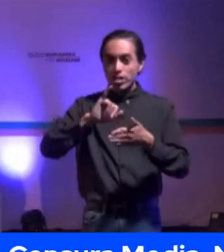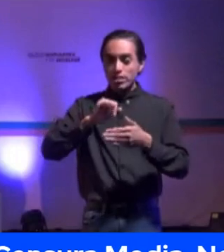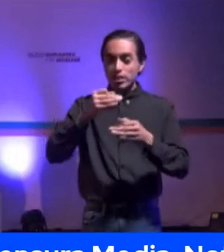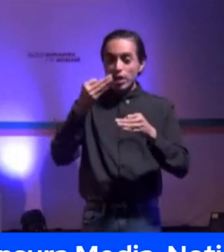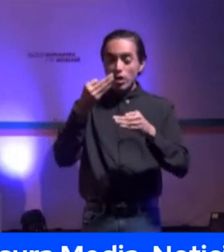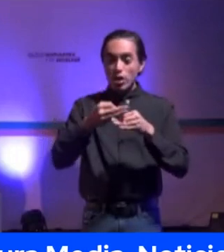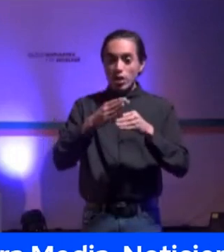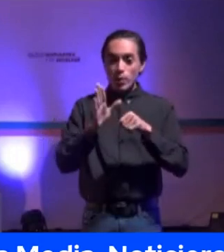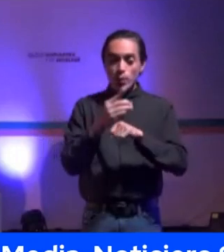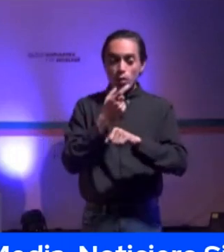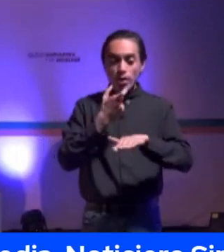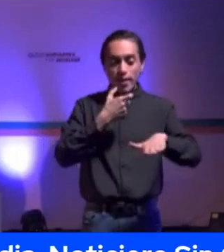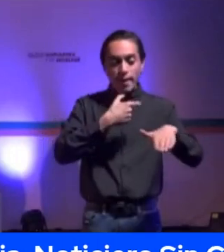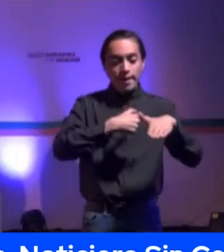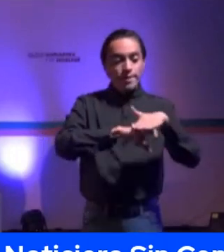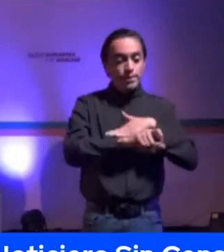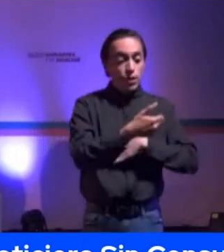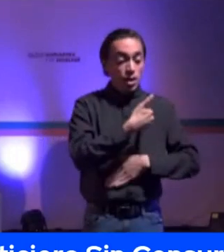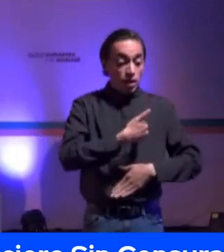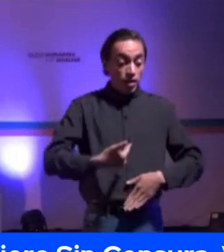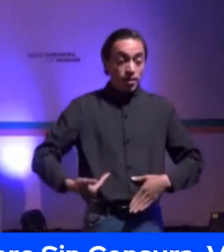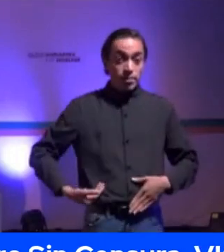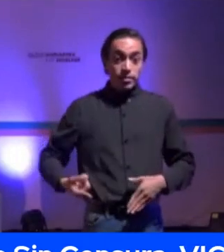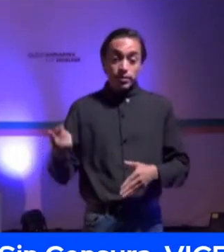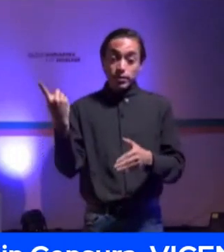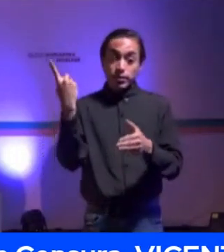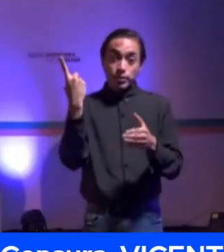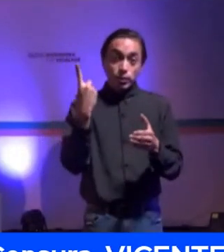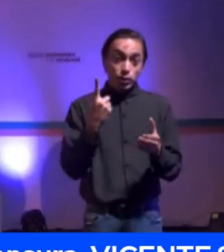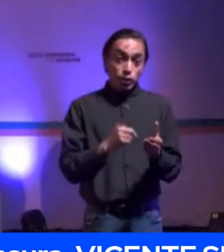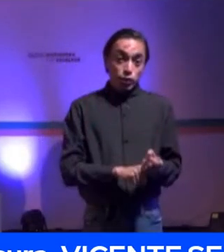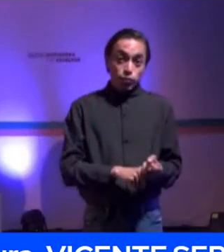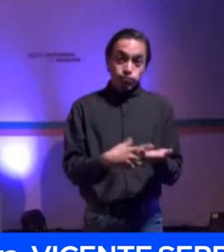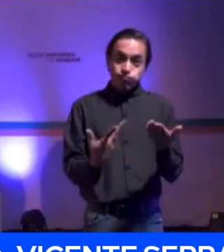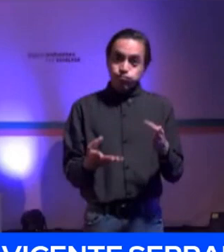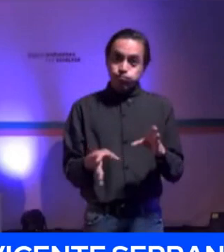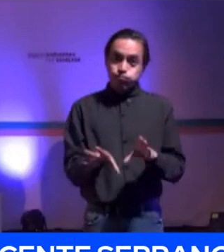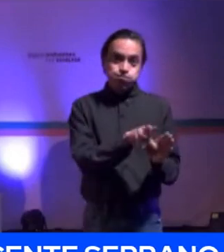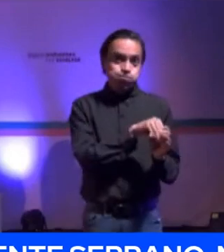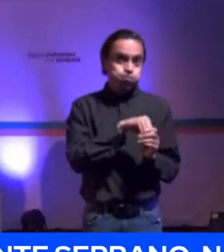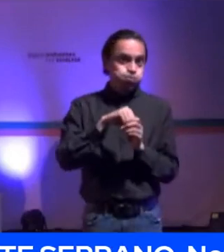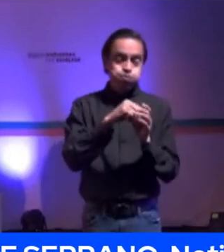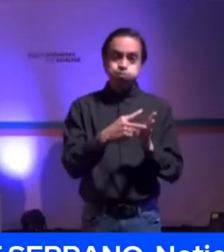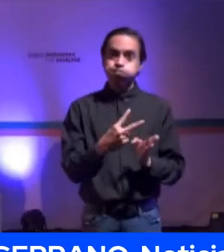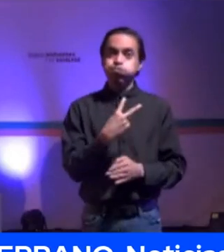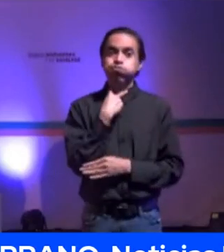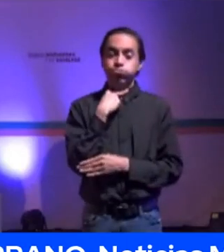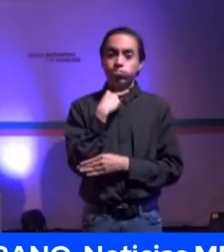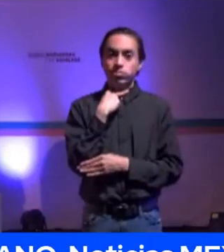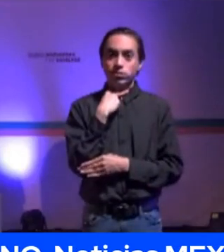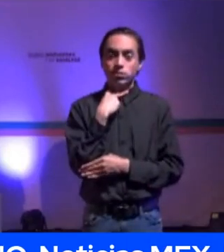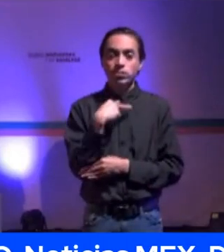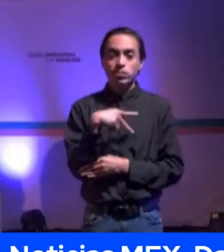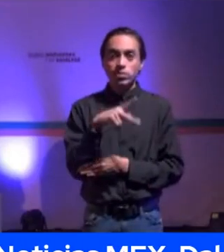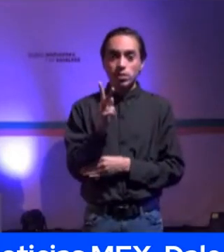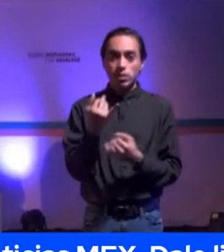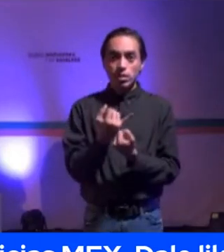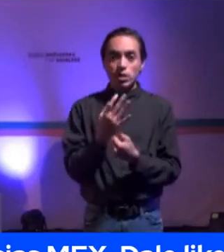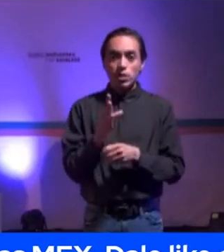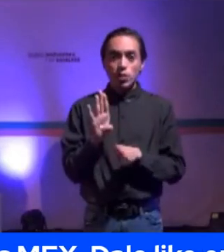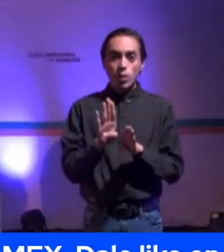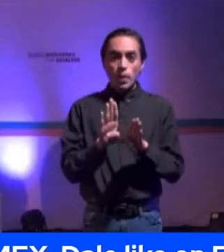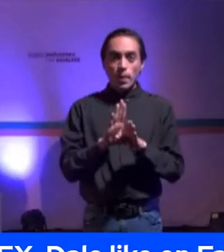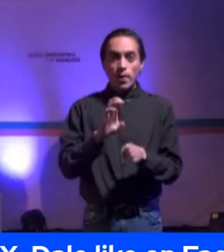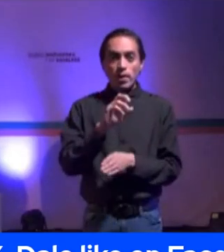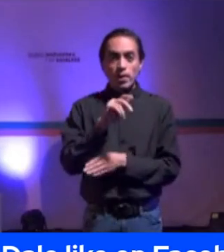la corrupción en los municipios está desbordada, y en particular Ecatepec,